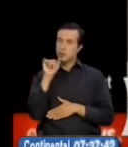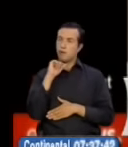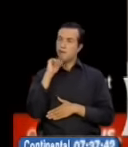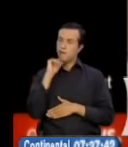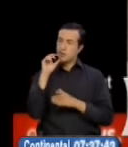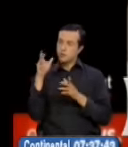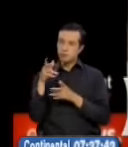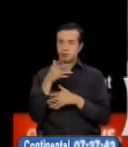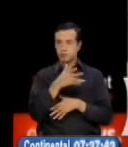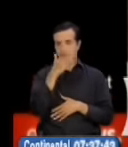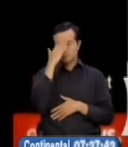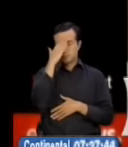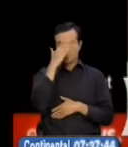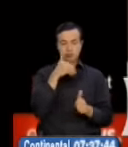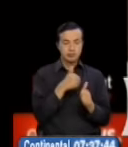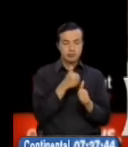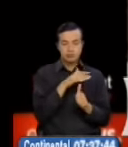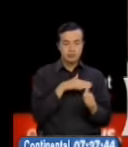su importante